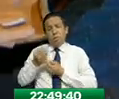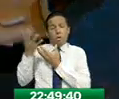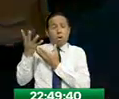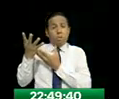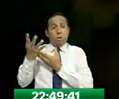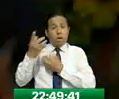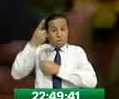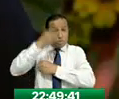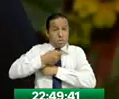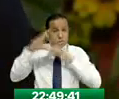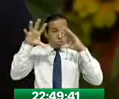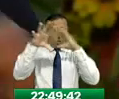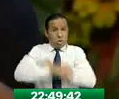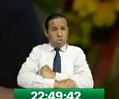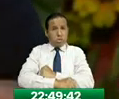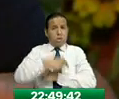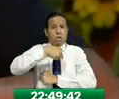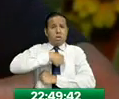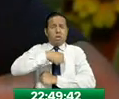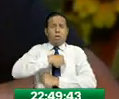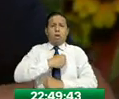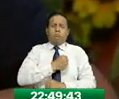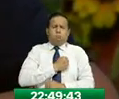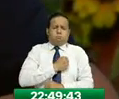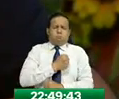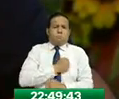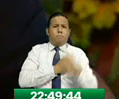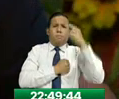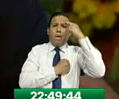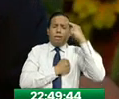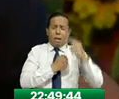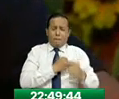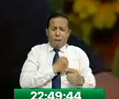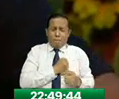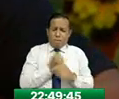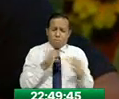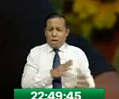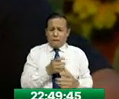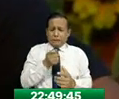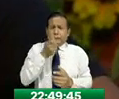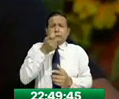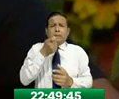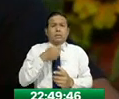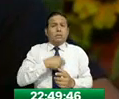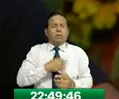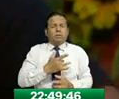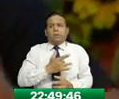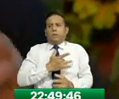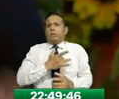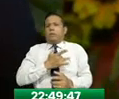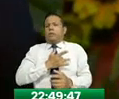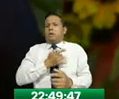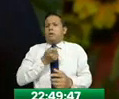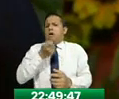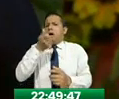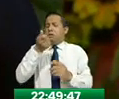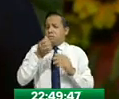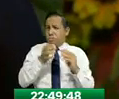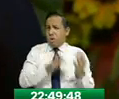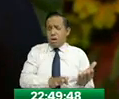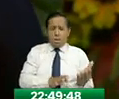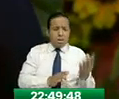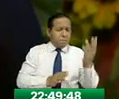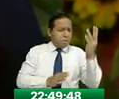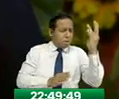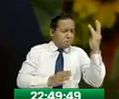yo ya sentía que me iba a infartar, pues. Créanme que para mí fue algo que sentía que se me iba la vida. Y yo y mi